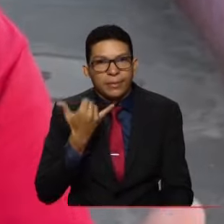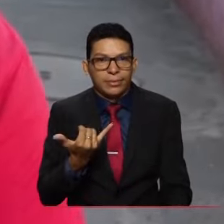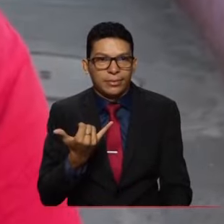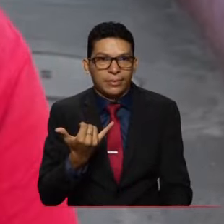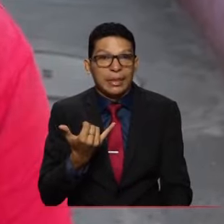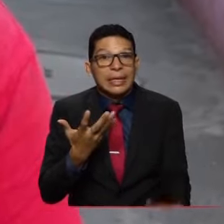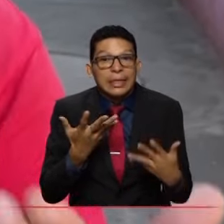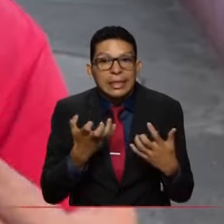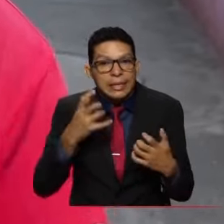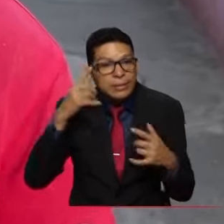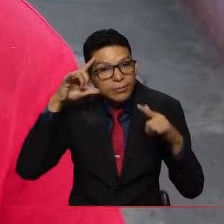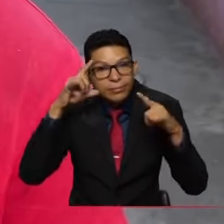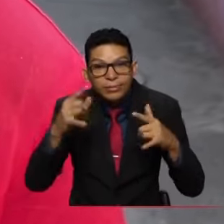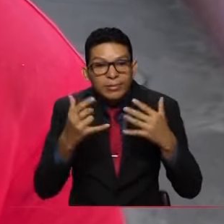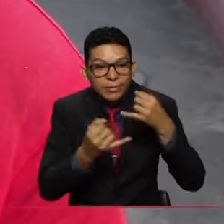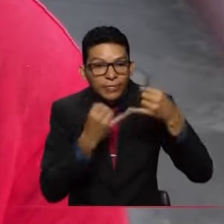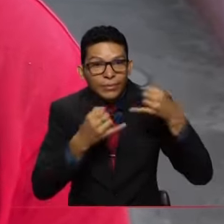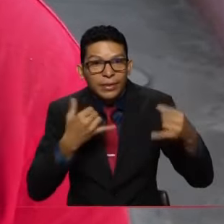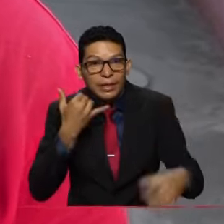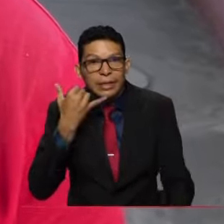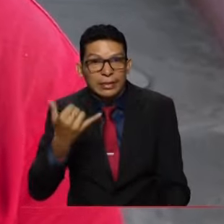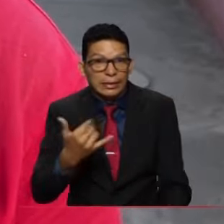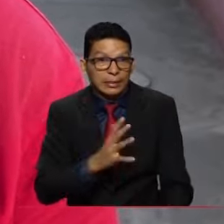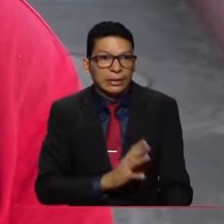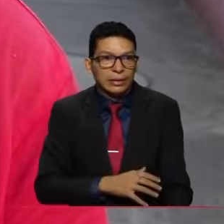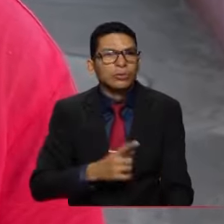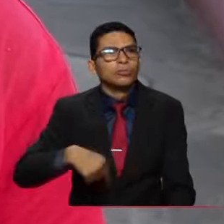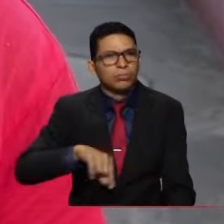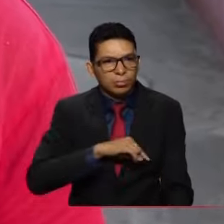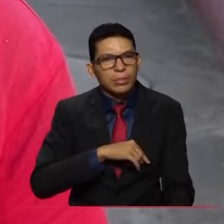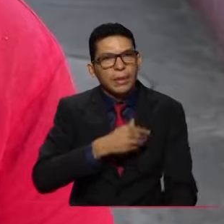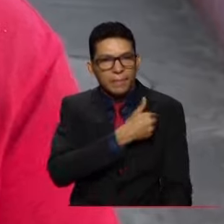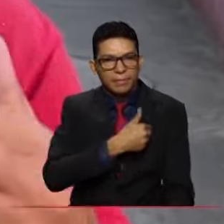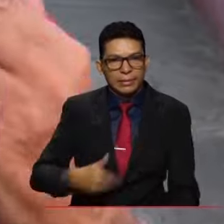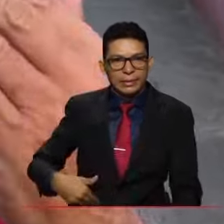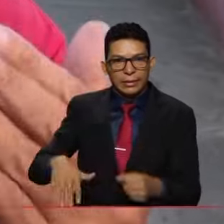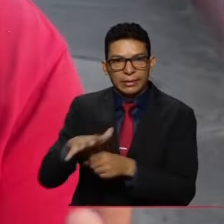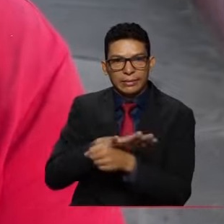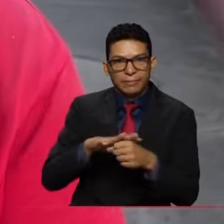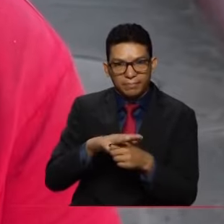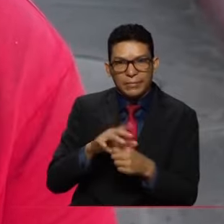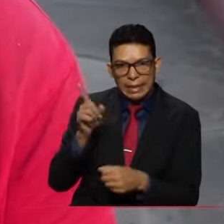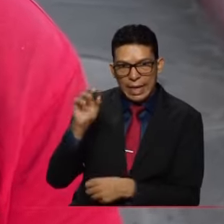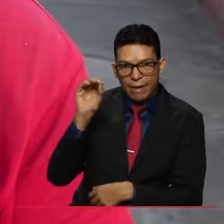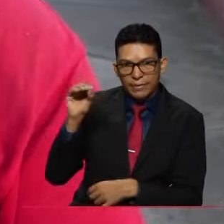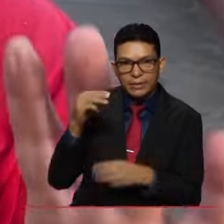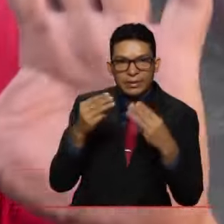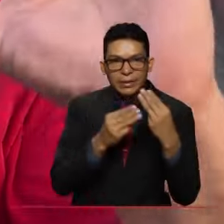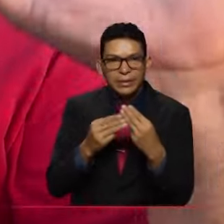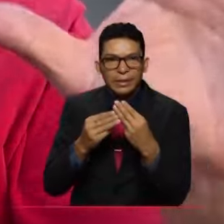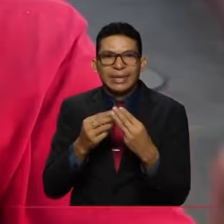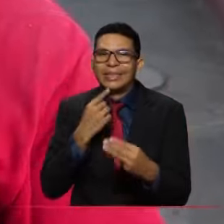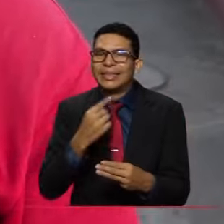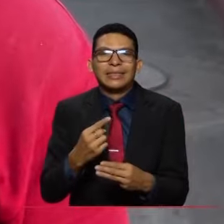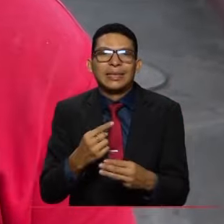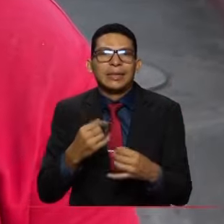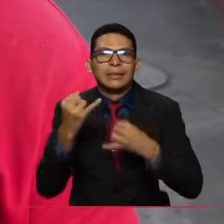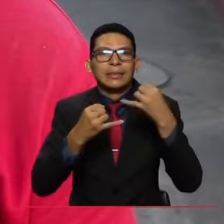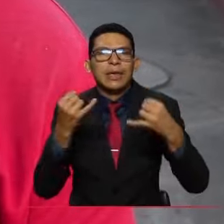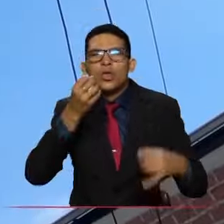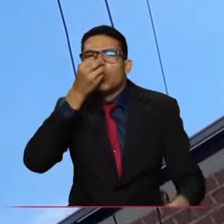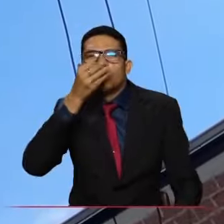llevarse los cables nosotros nos comunicamos con el presidente del barrio y él avisó a encal dijeron No esos cables no